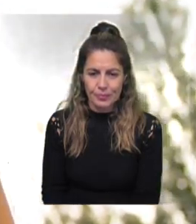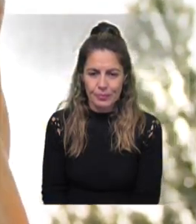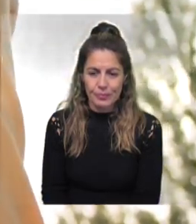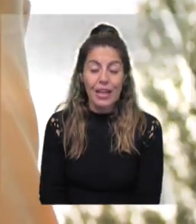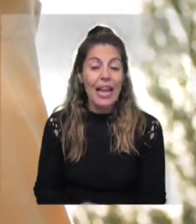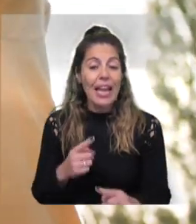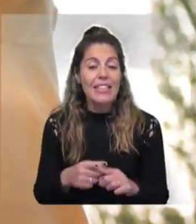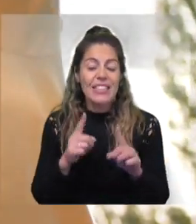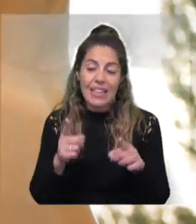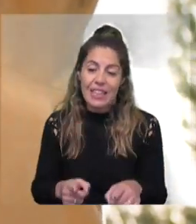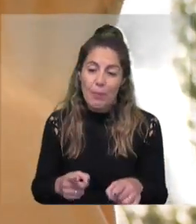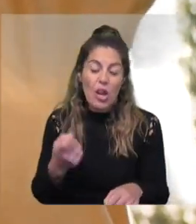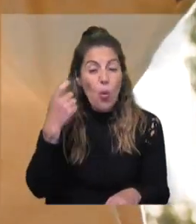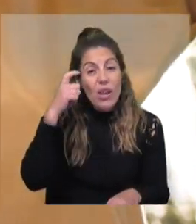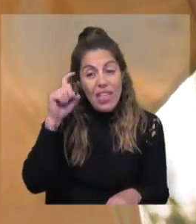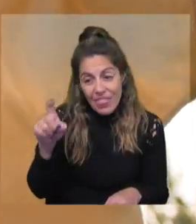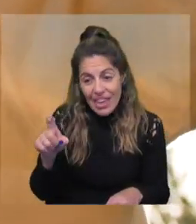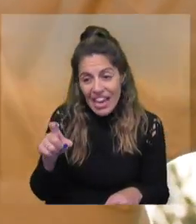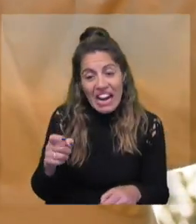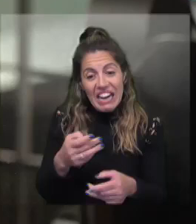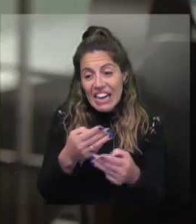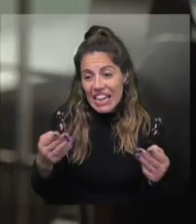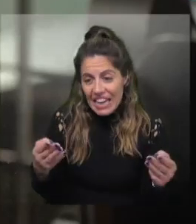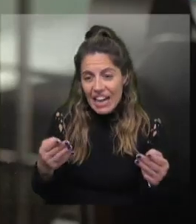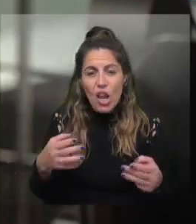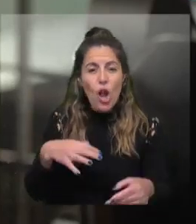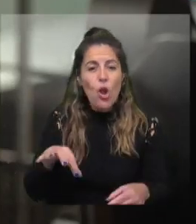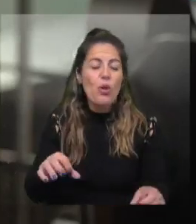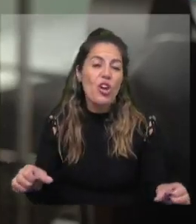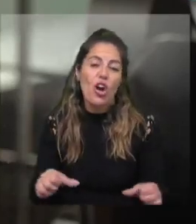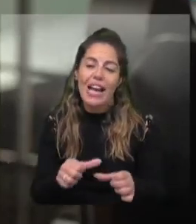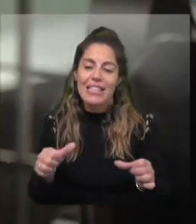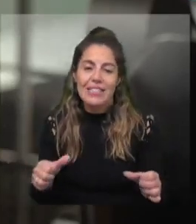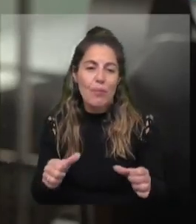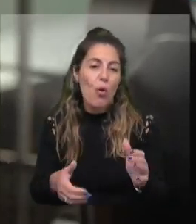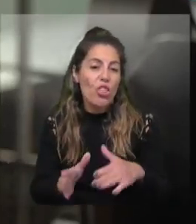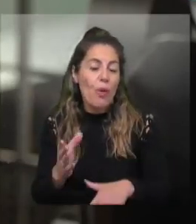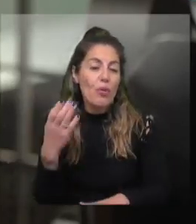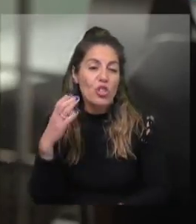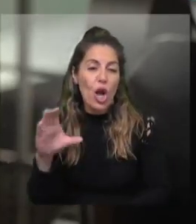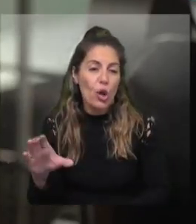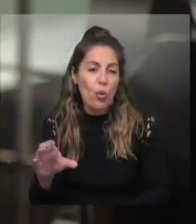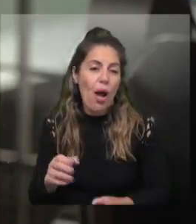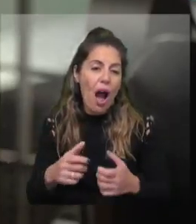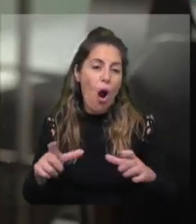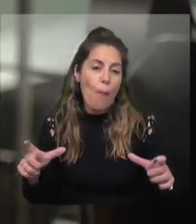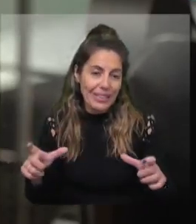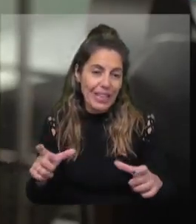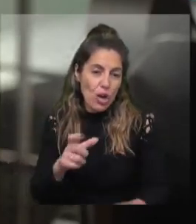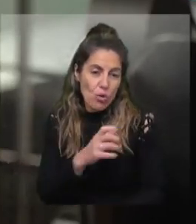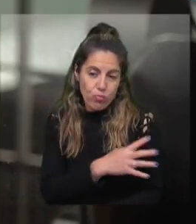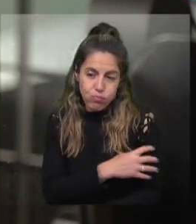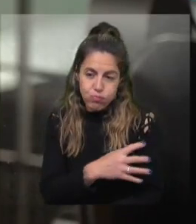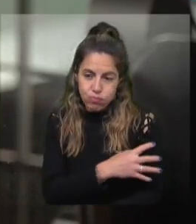Existe también como una creencia generalizada de que, bueno, lo único que estamos haciendo cuando vamos al gimnasio es aumentar nuestra masa muscular, a tener